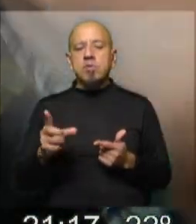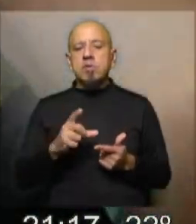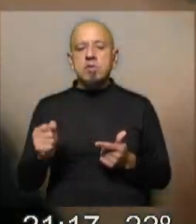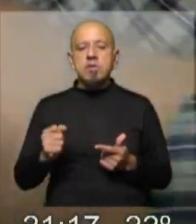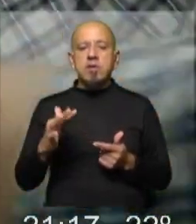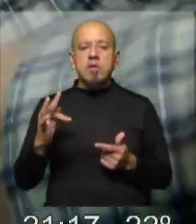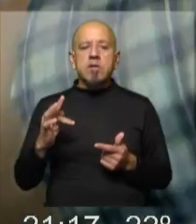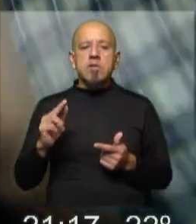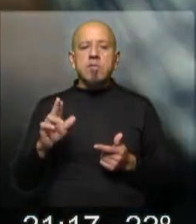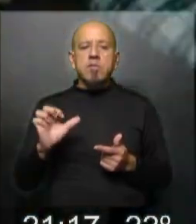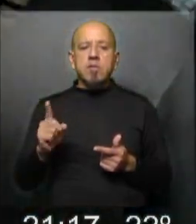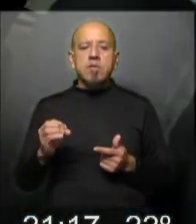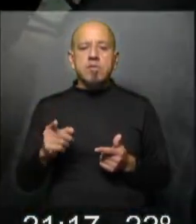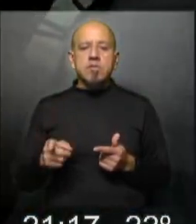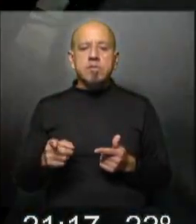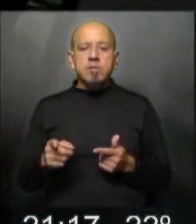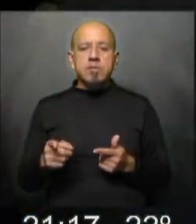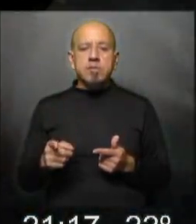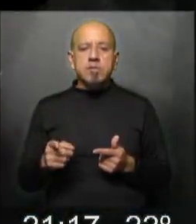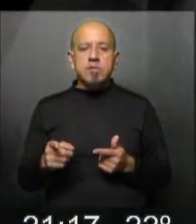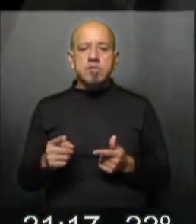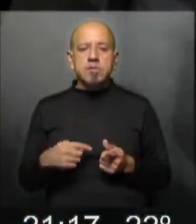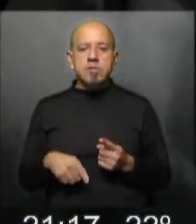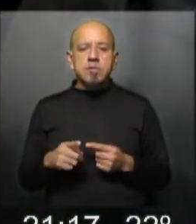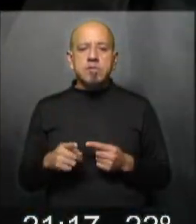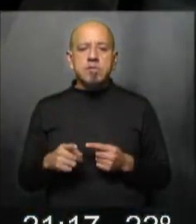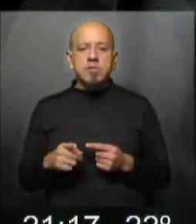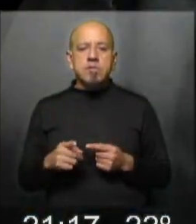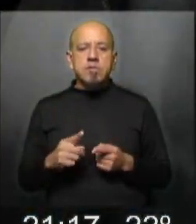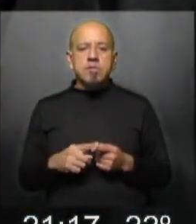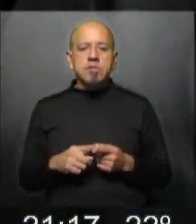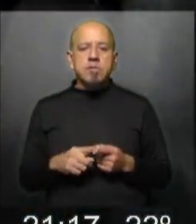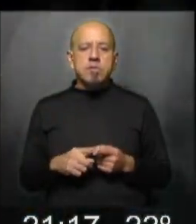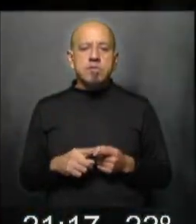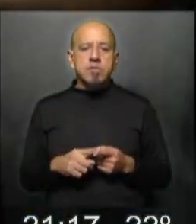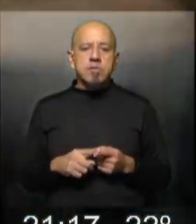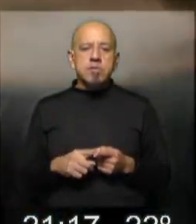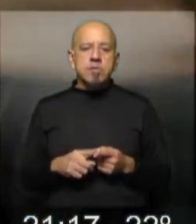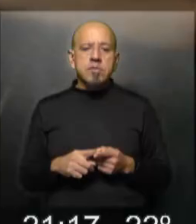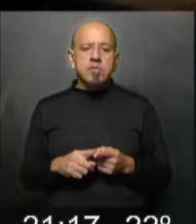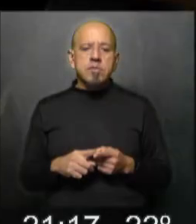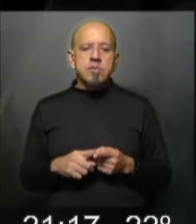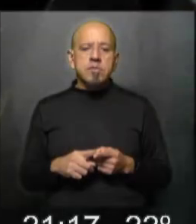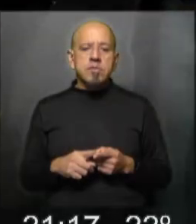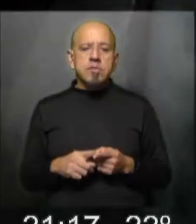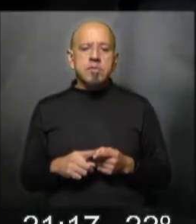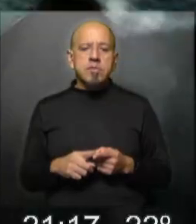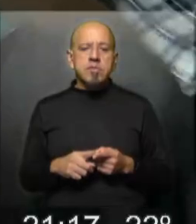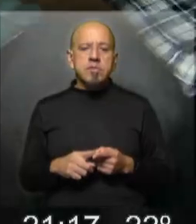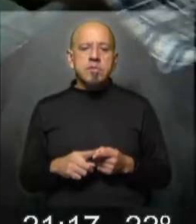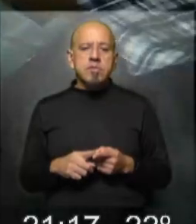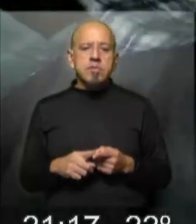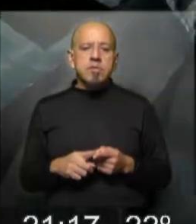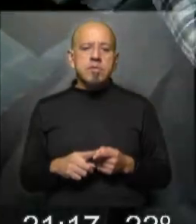Claro. Compartían la carátula, pero las canciones estaban separadas en cada surco. Parte de La Palacio. Bueno, acá actuó Bravo y